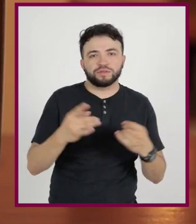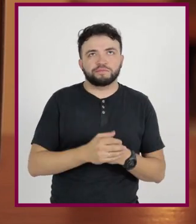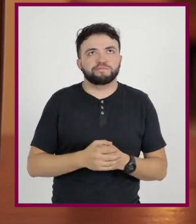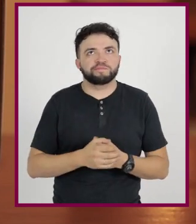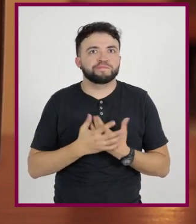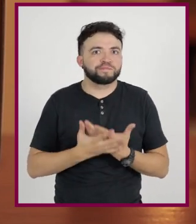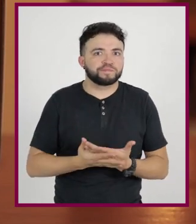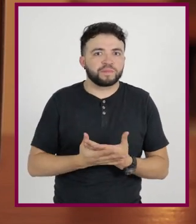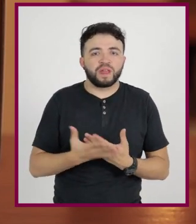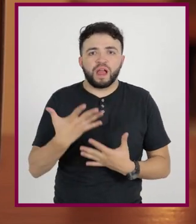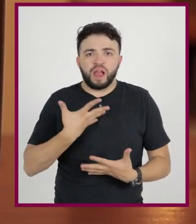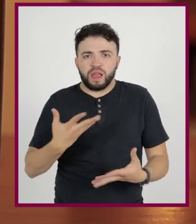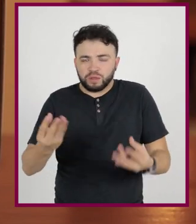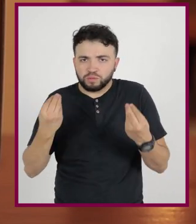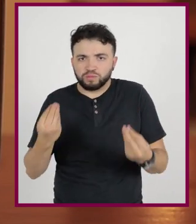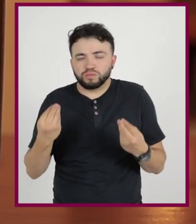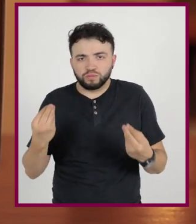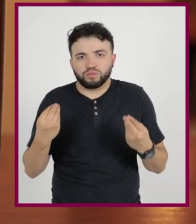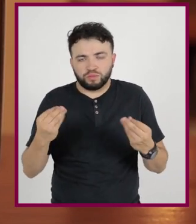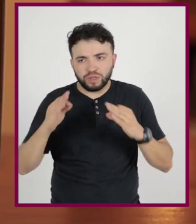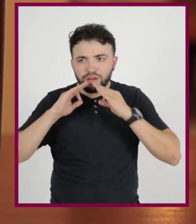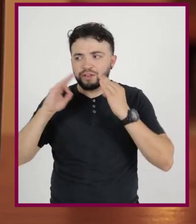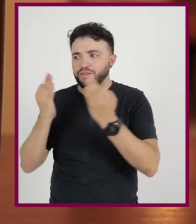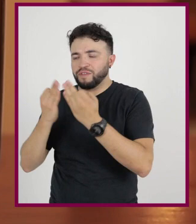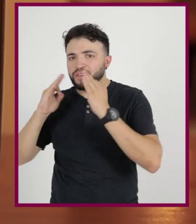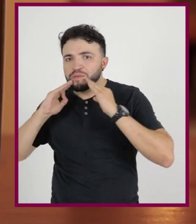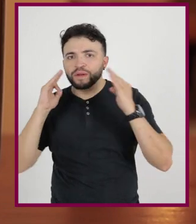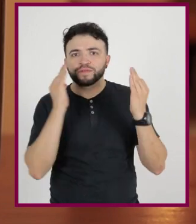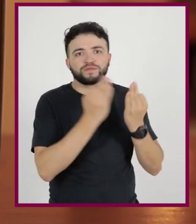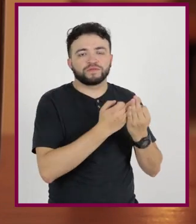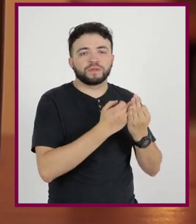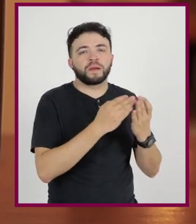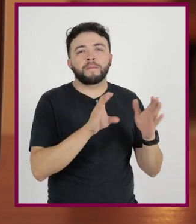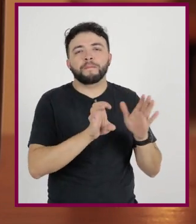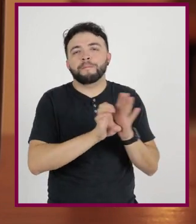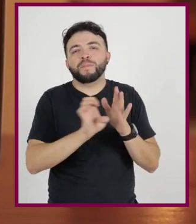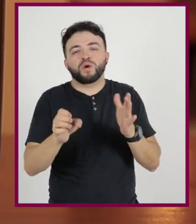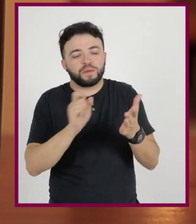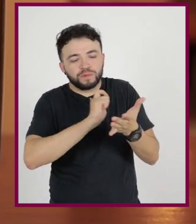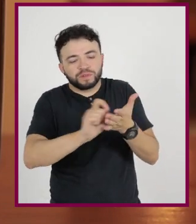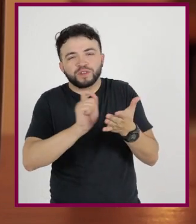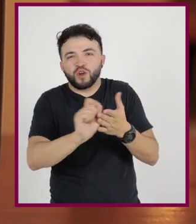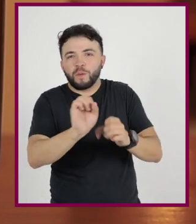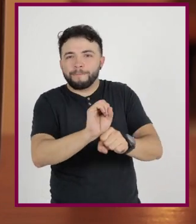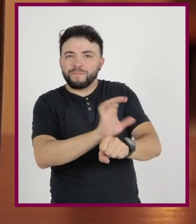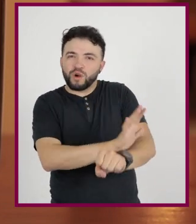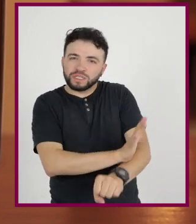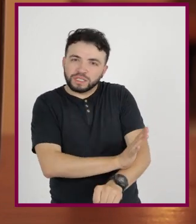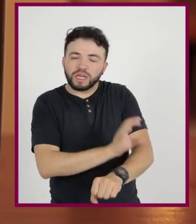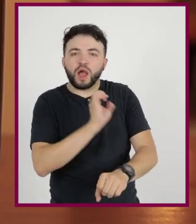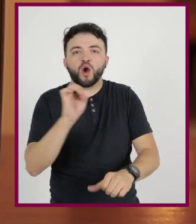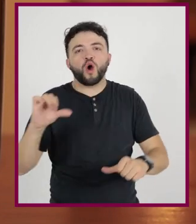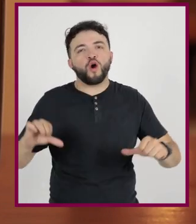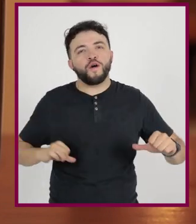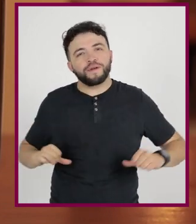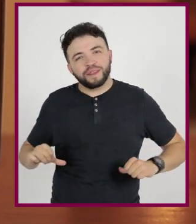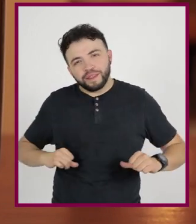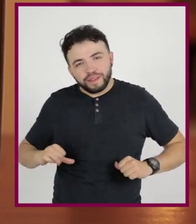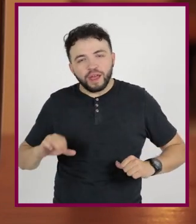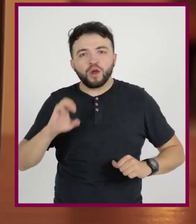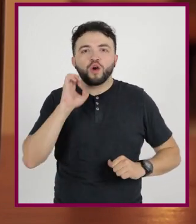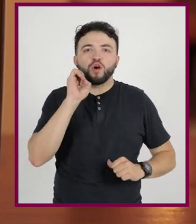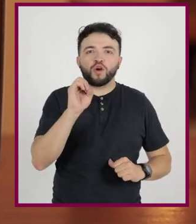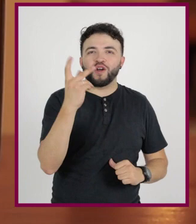historia. Hay muchas formas de esto, como por ejemplo la poesía, las obras de teatro,